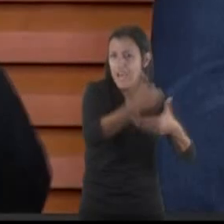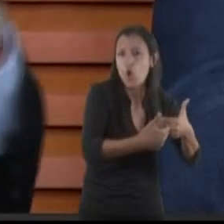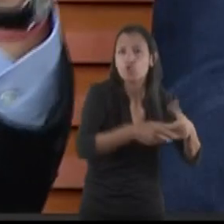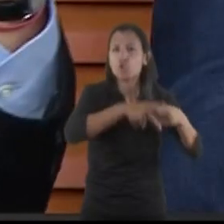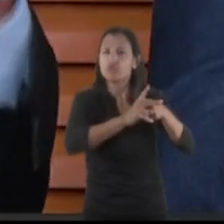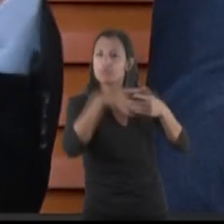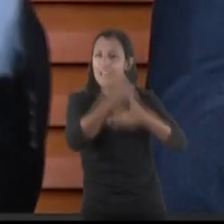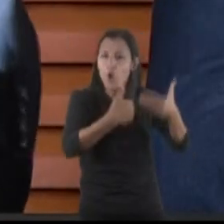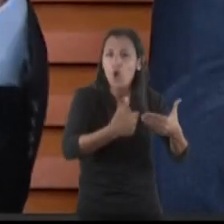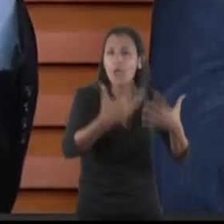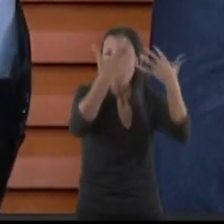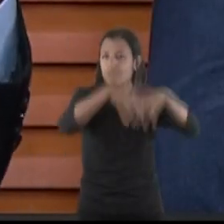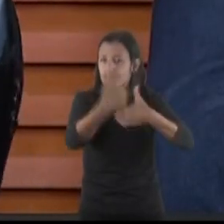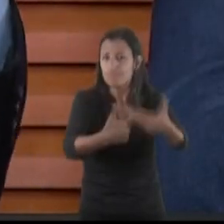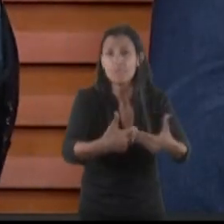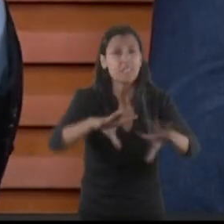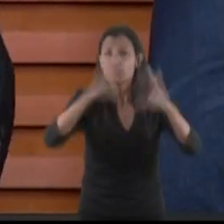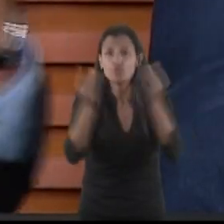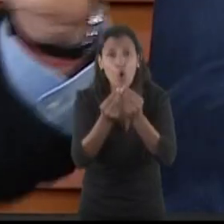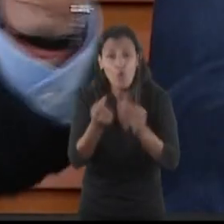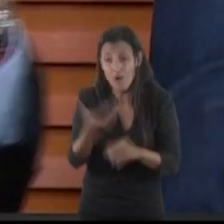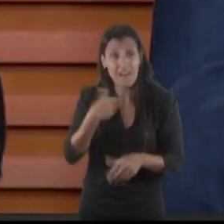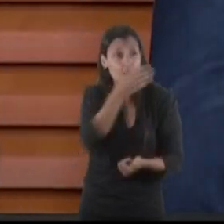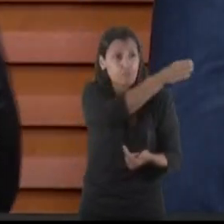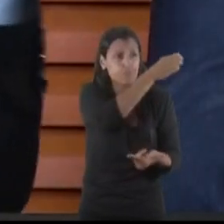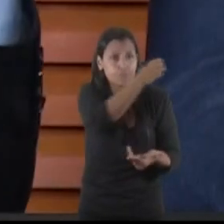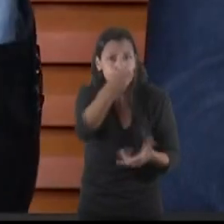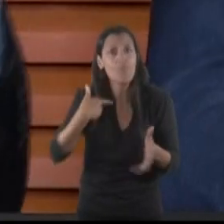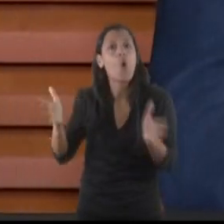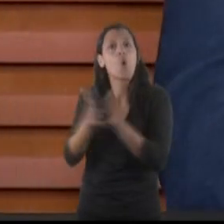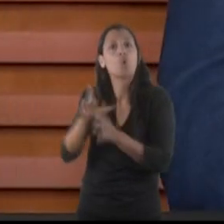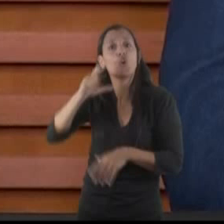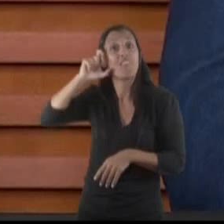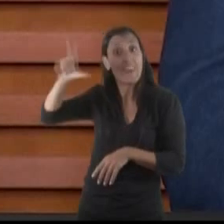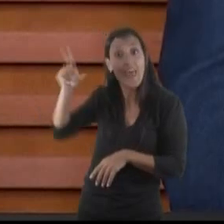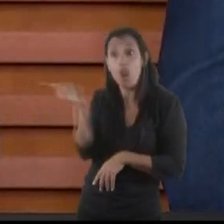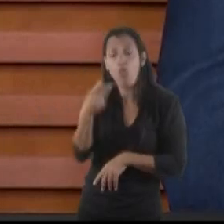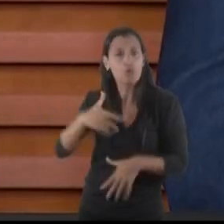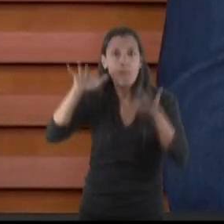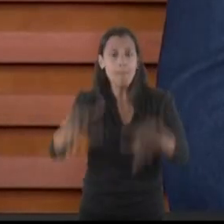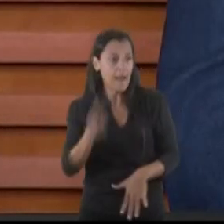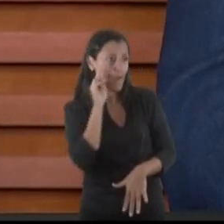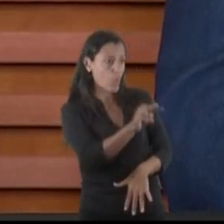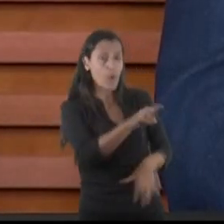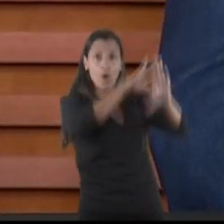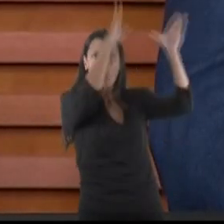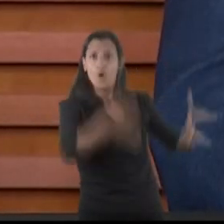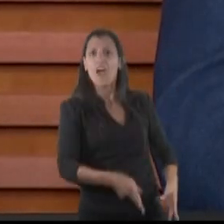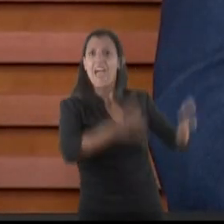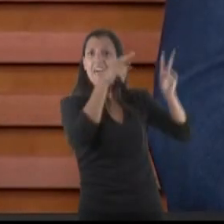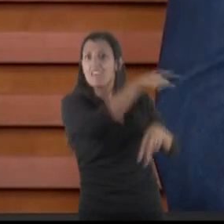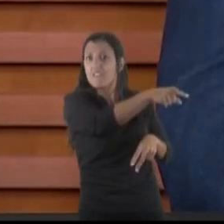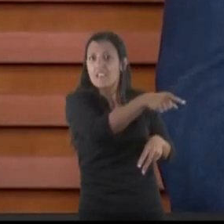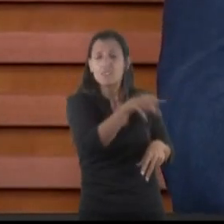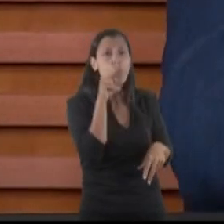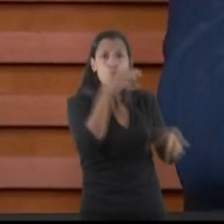todo el emprendimiento que recién pasé y nos quedamos con Daniel impresionados por el edificio del